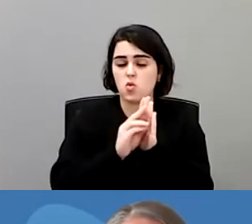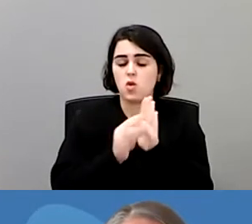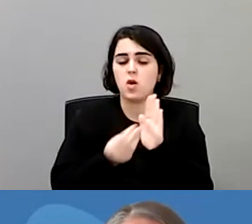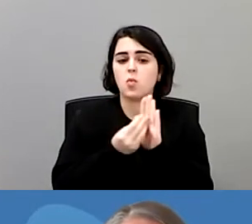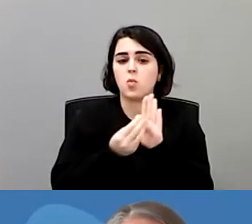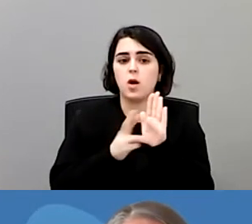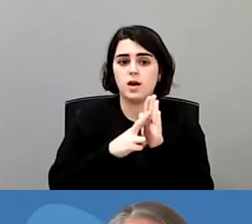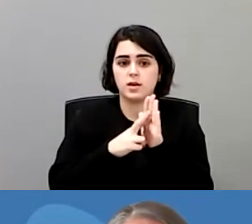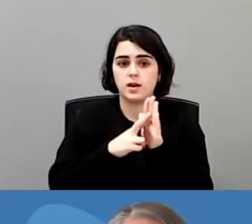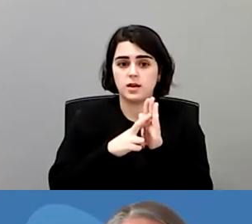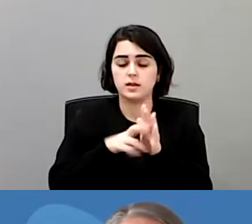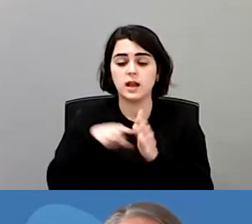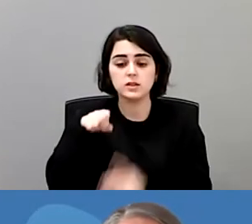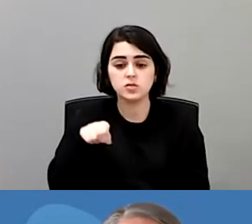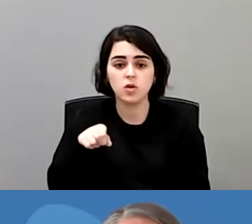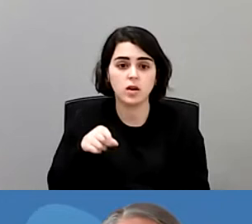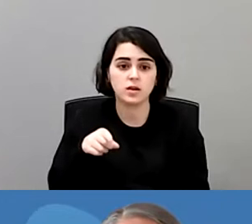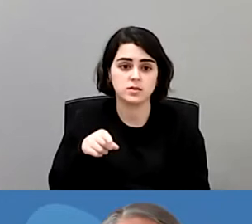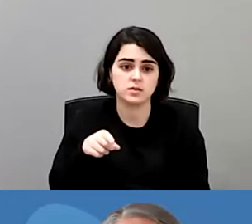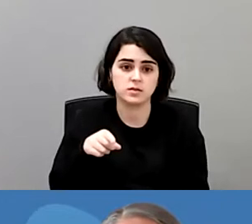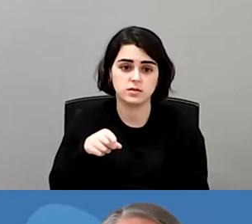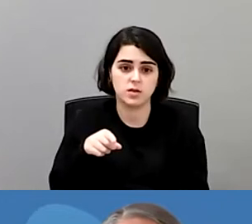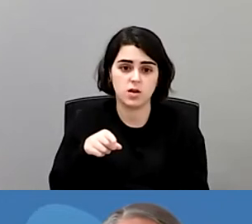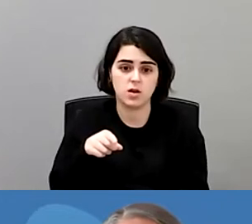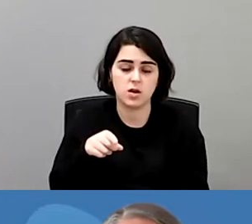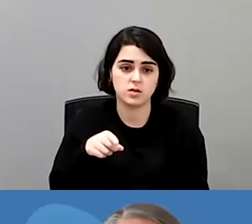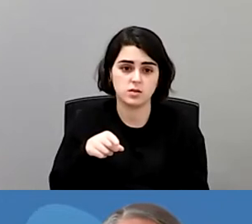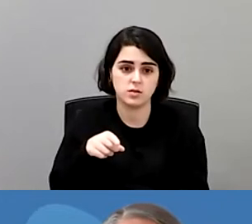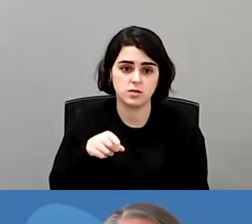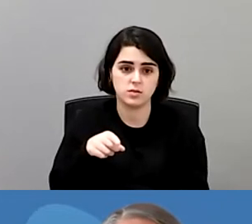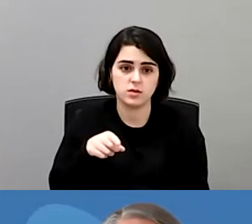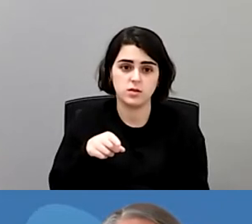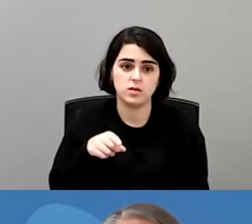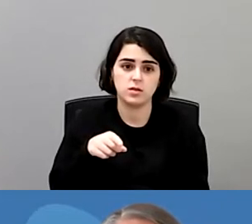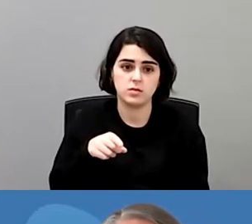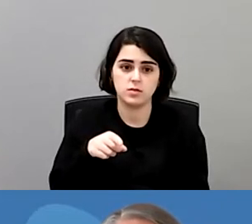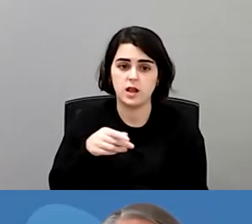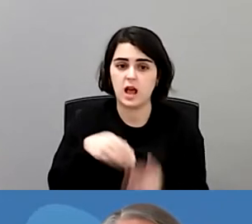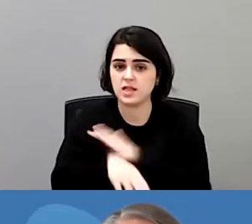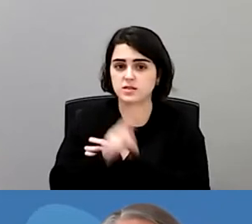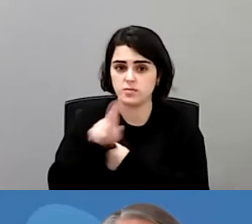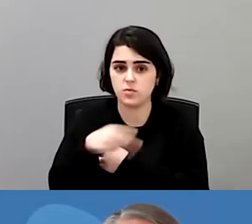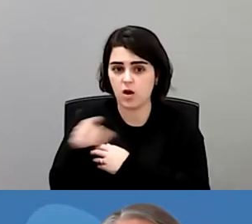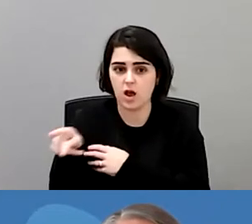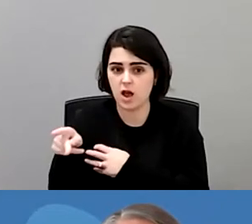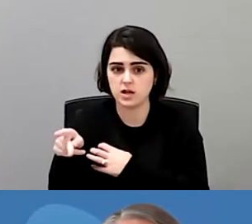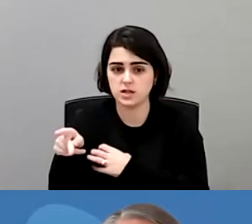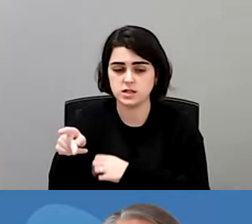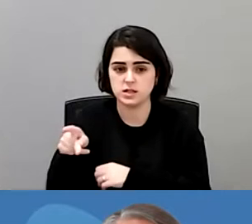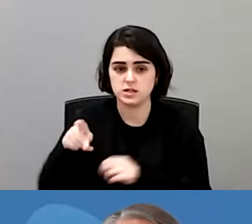Entonces, eso no es accesible, pero